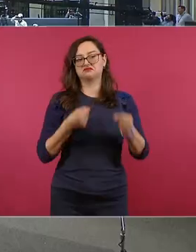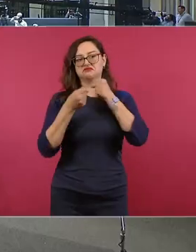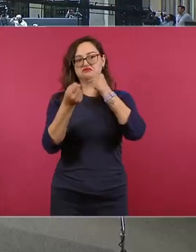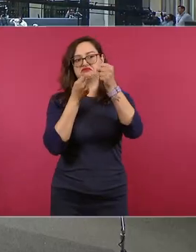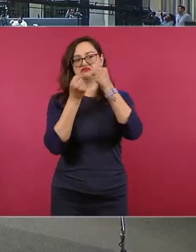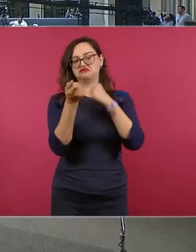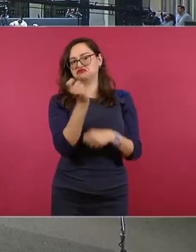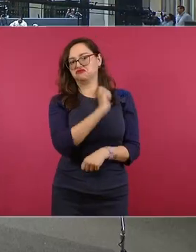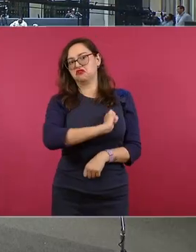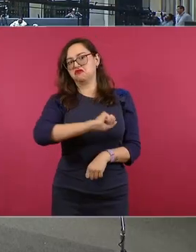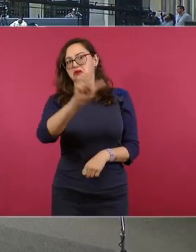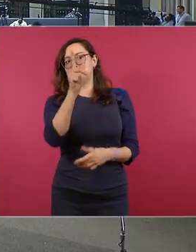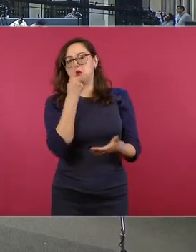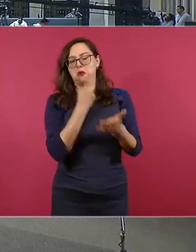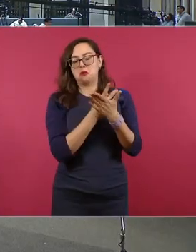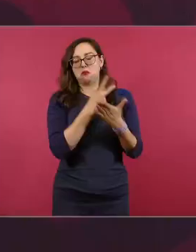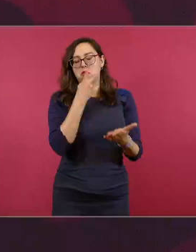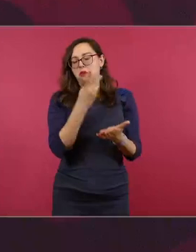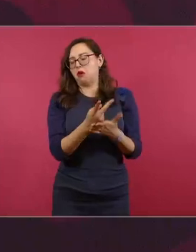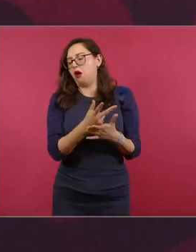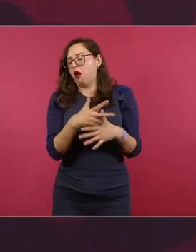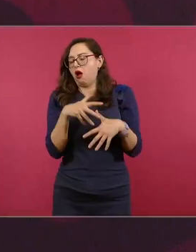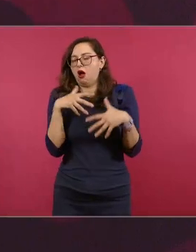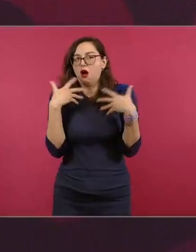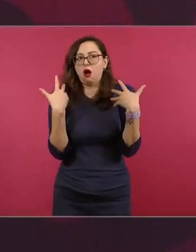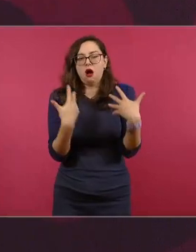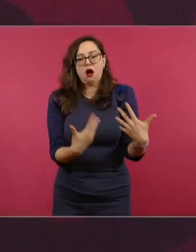periodistas más famosos del mundo,